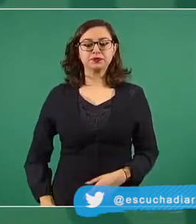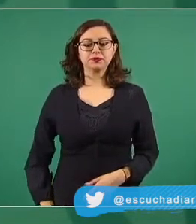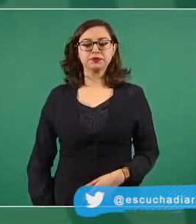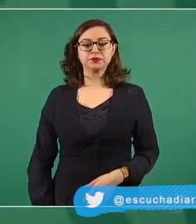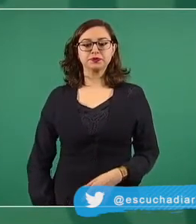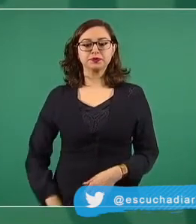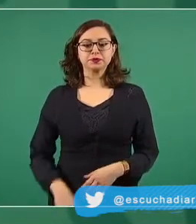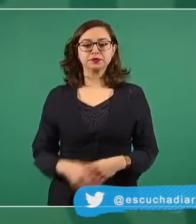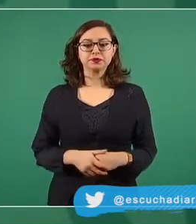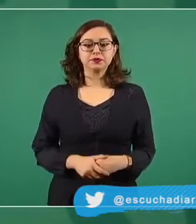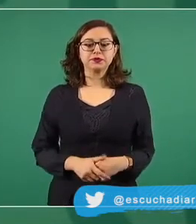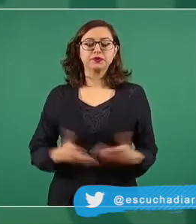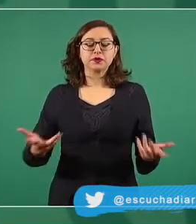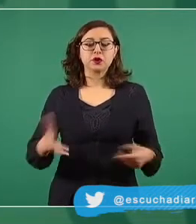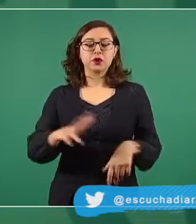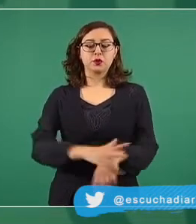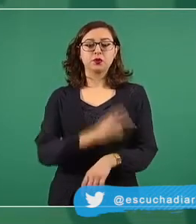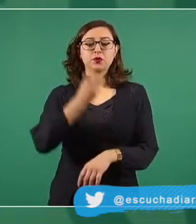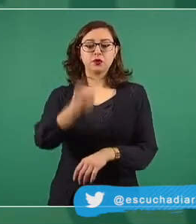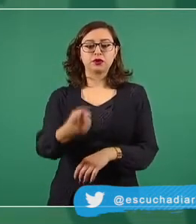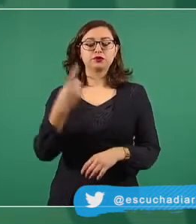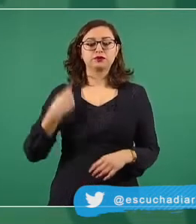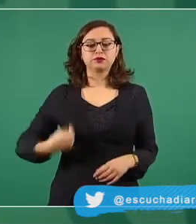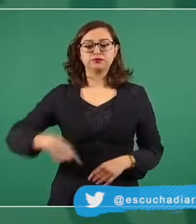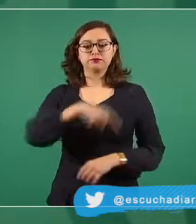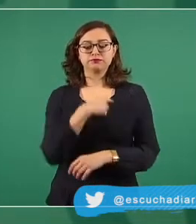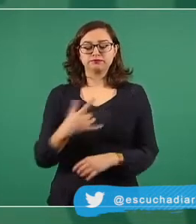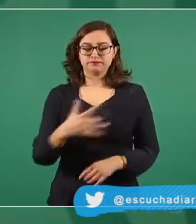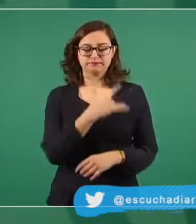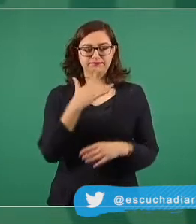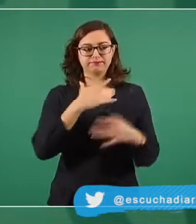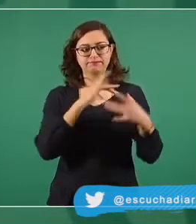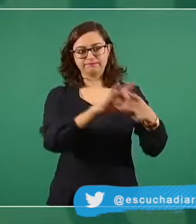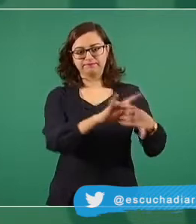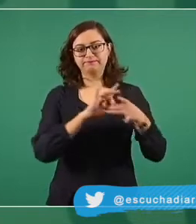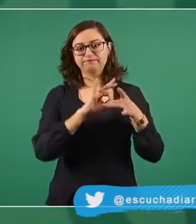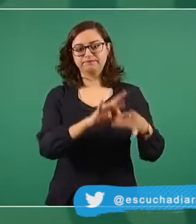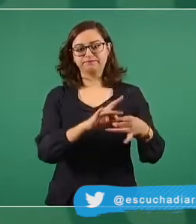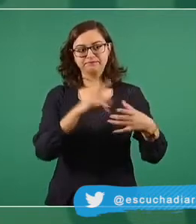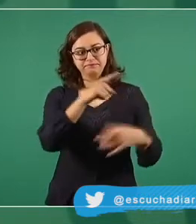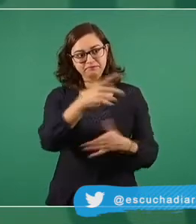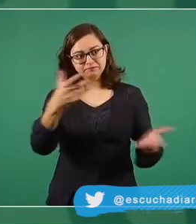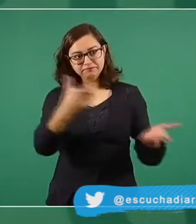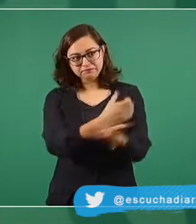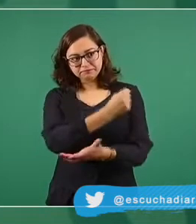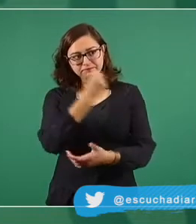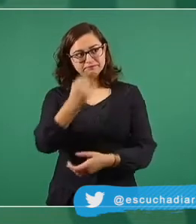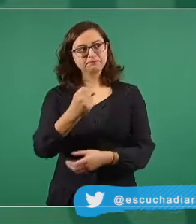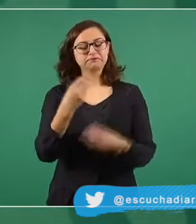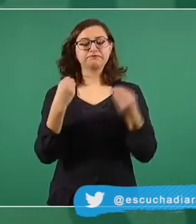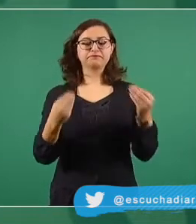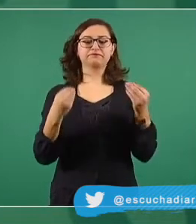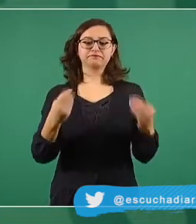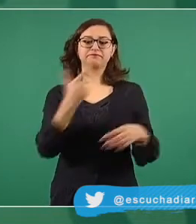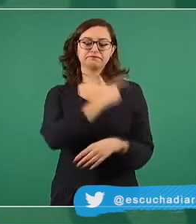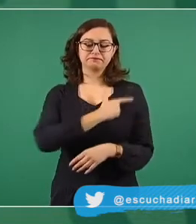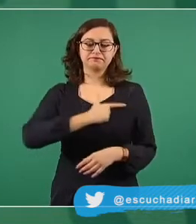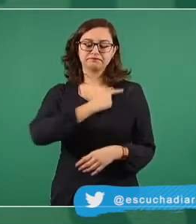uso del sistema Pegasus. Señala que ahora es distinto y se transita a un cambio de mentalidad.